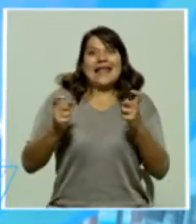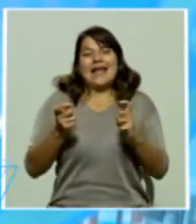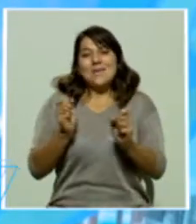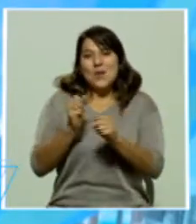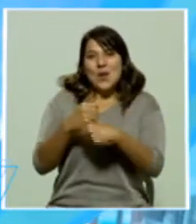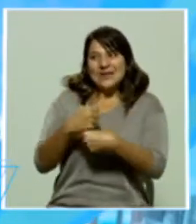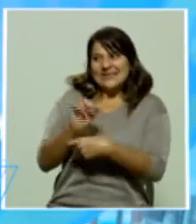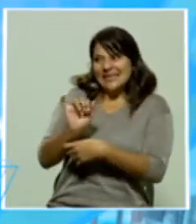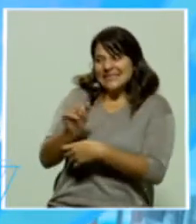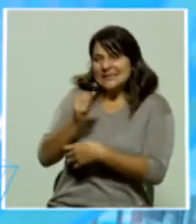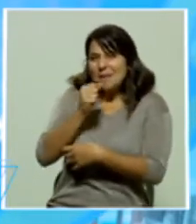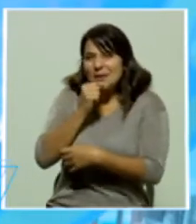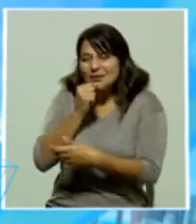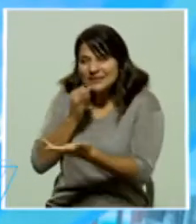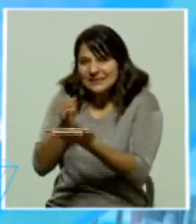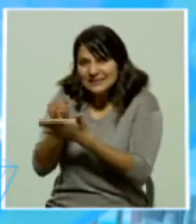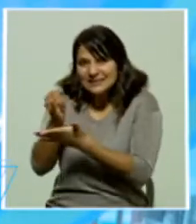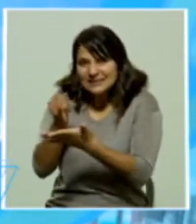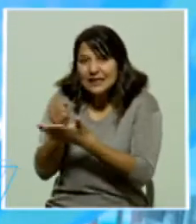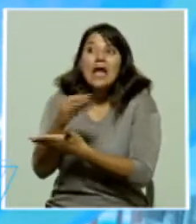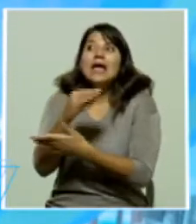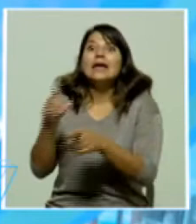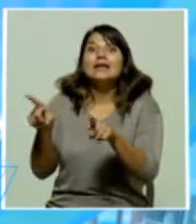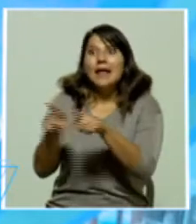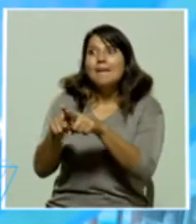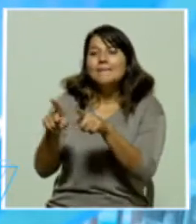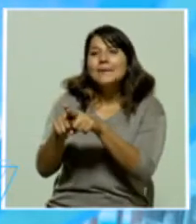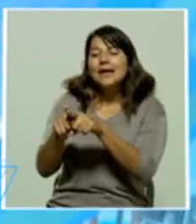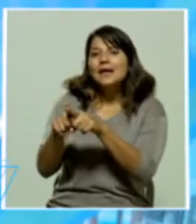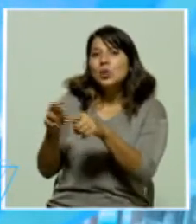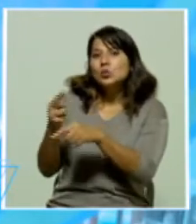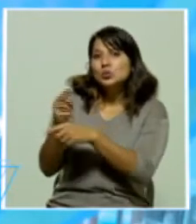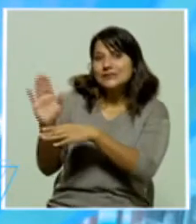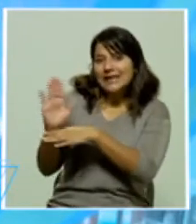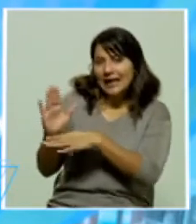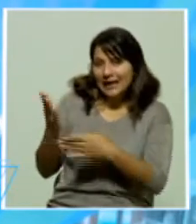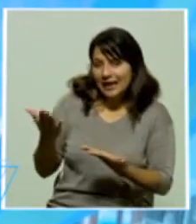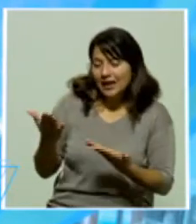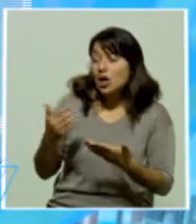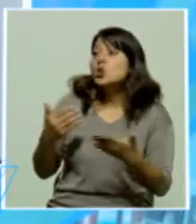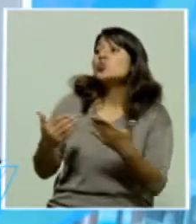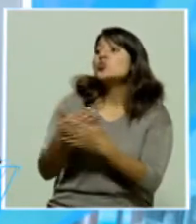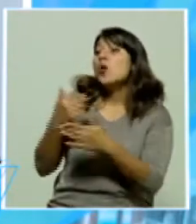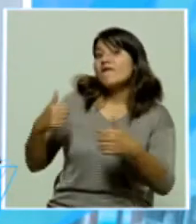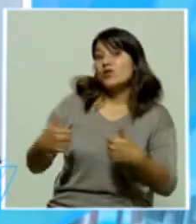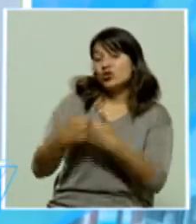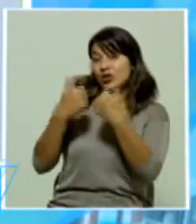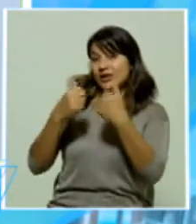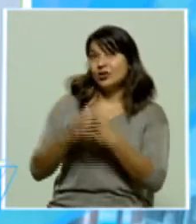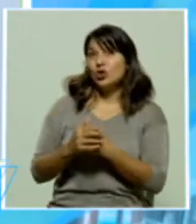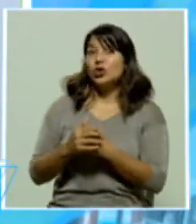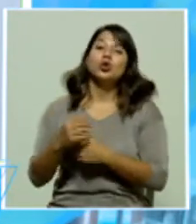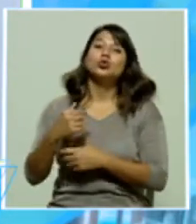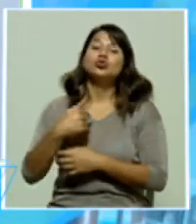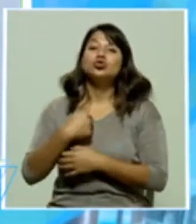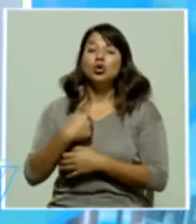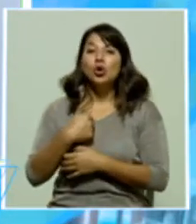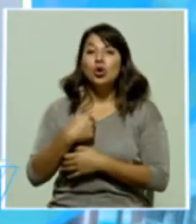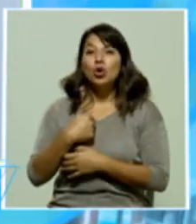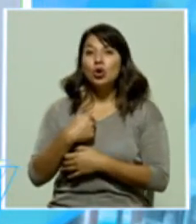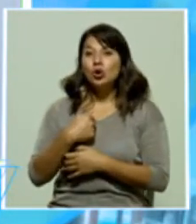lenguaje de pasar a la pantalla? Bueno, un nuevo reto. Yo tenía, en el momento de filmar el